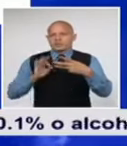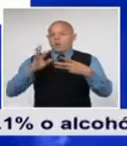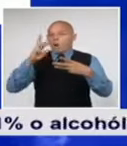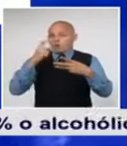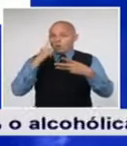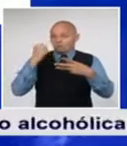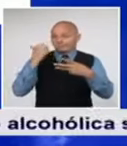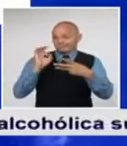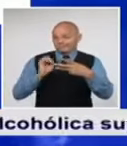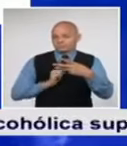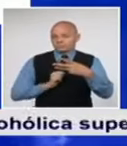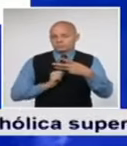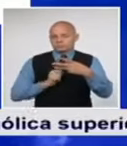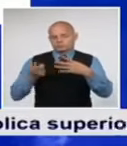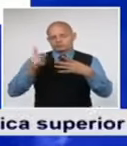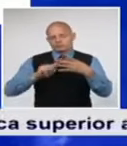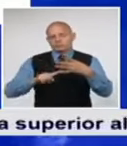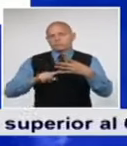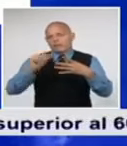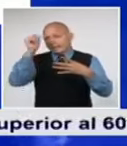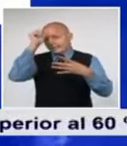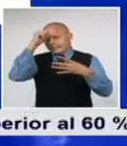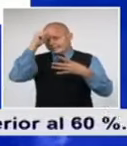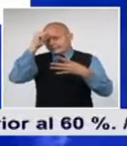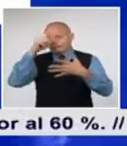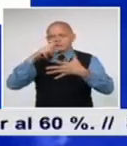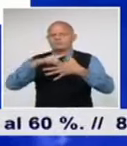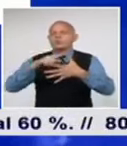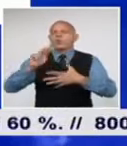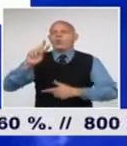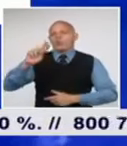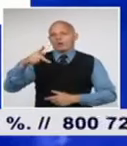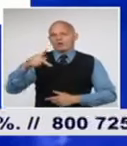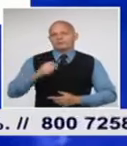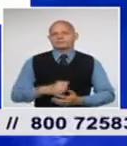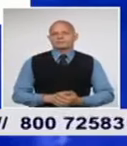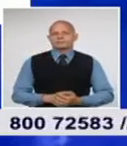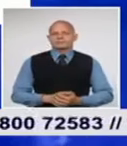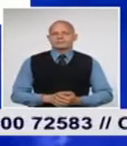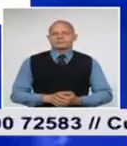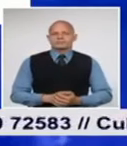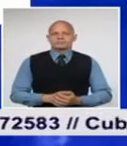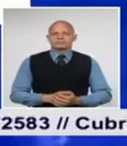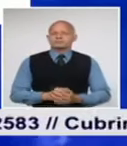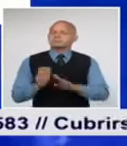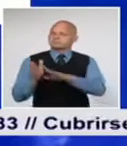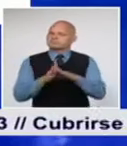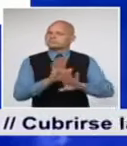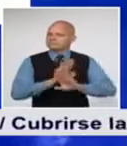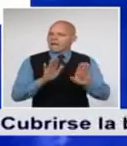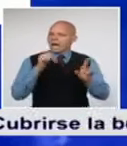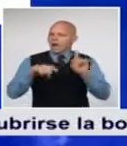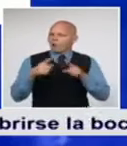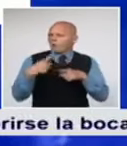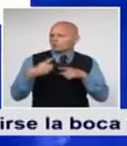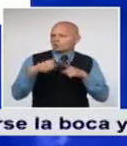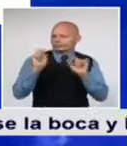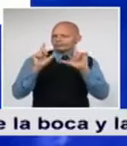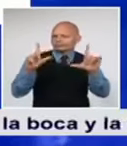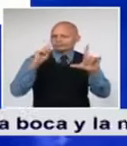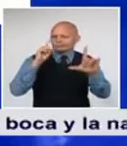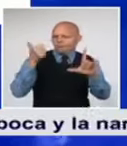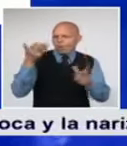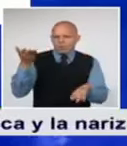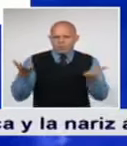216.447, la India y el Reino Unido. Y finalmente quisimos traer una